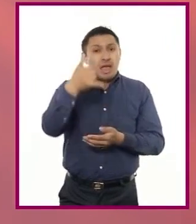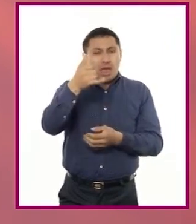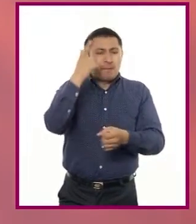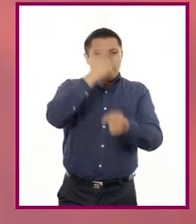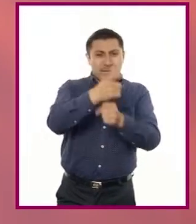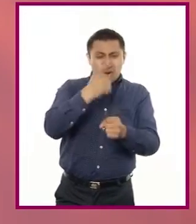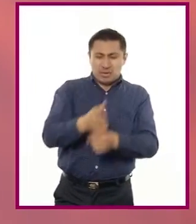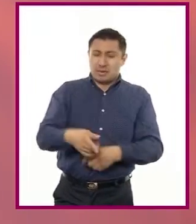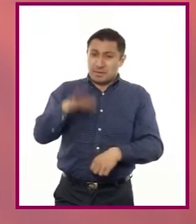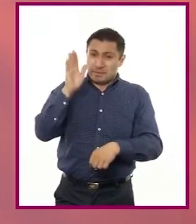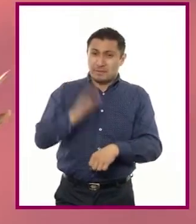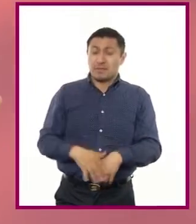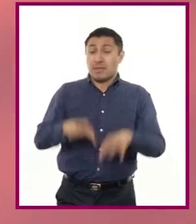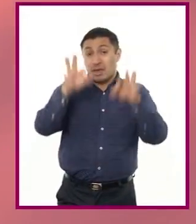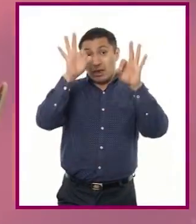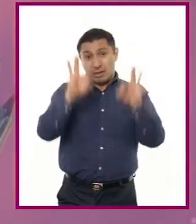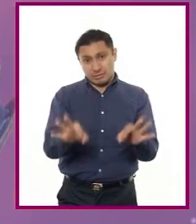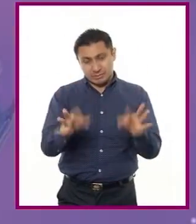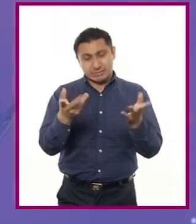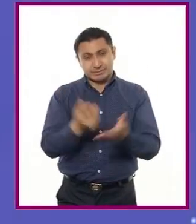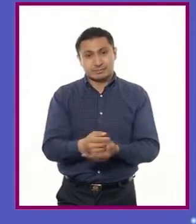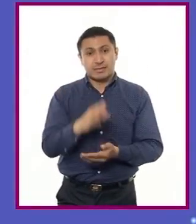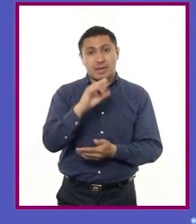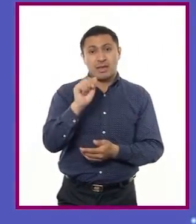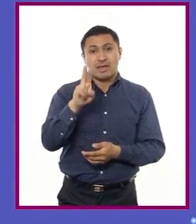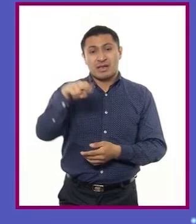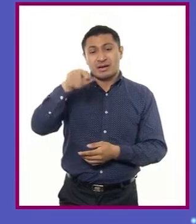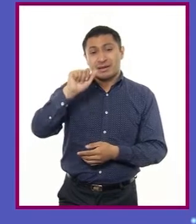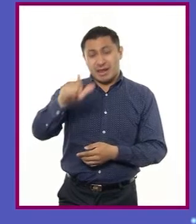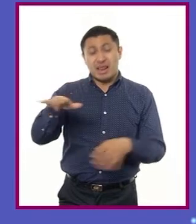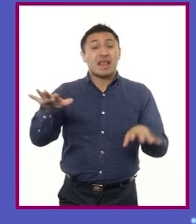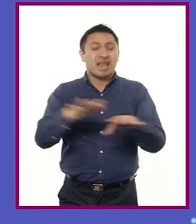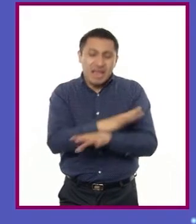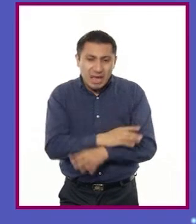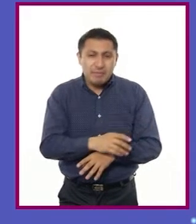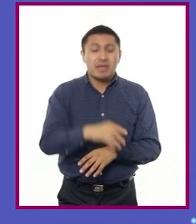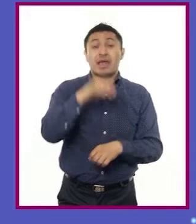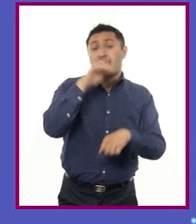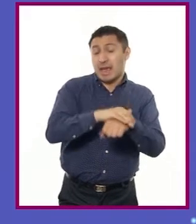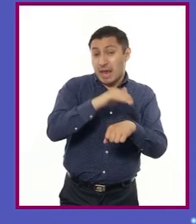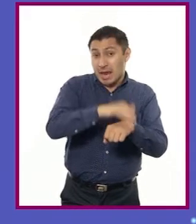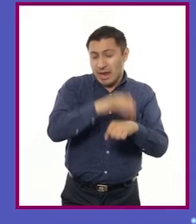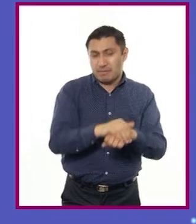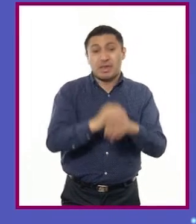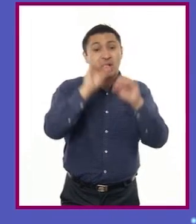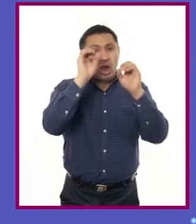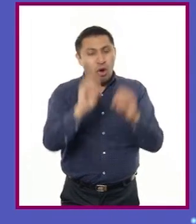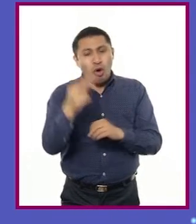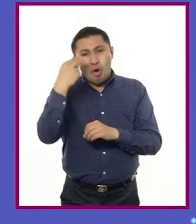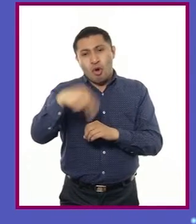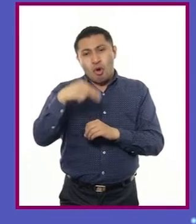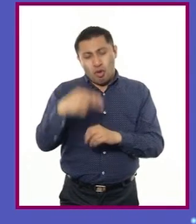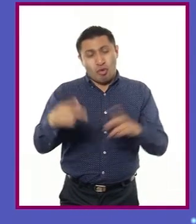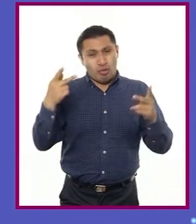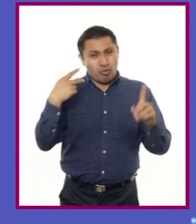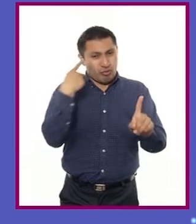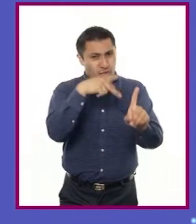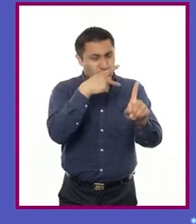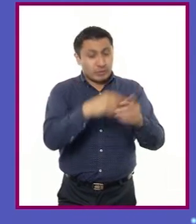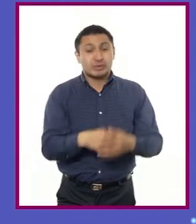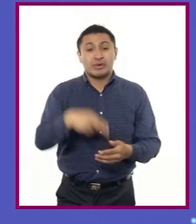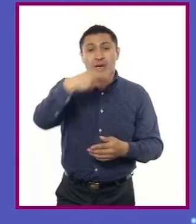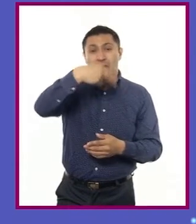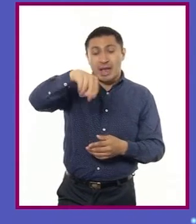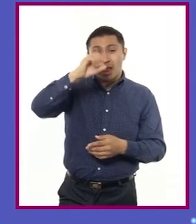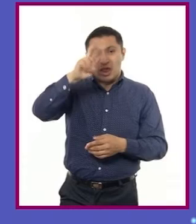más apropiada. Carnal puede cambiarse por amigo o por el nombre de la persona.